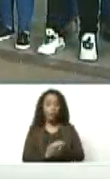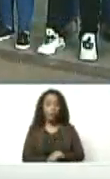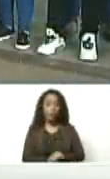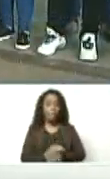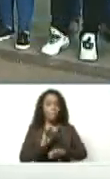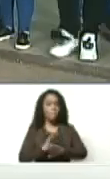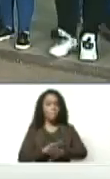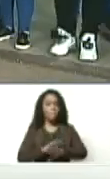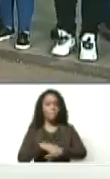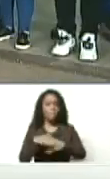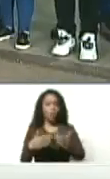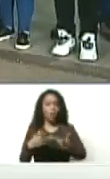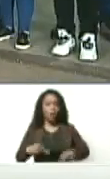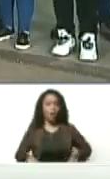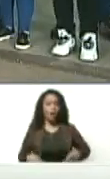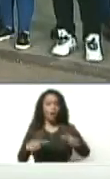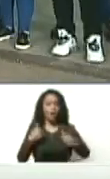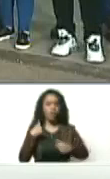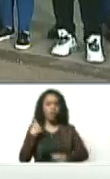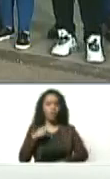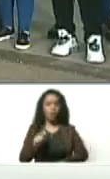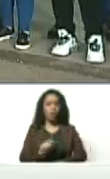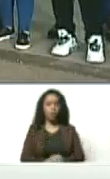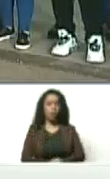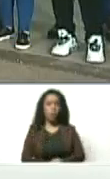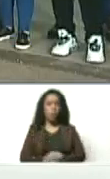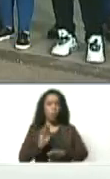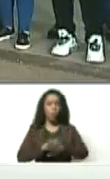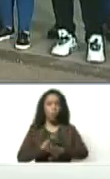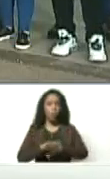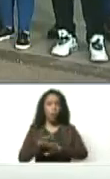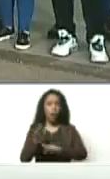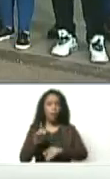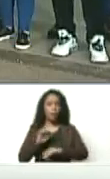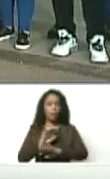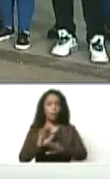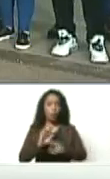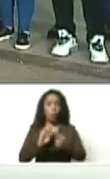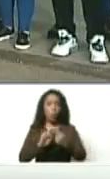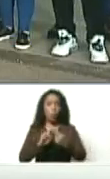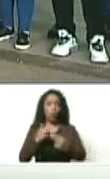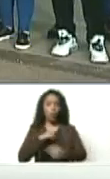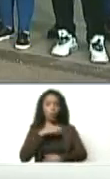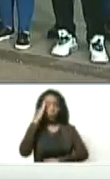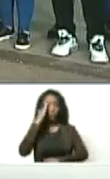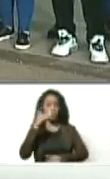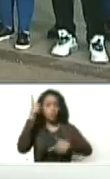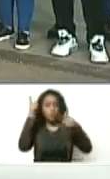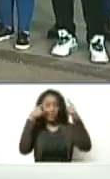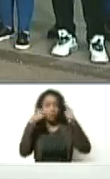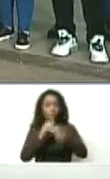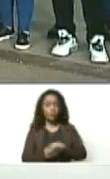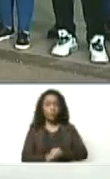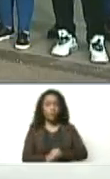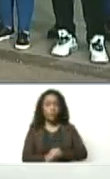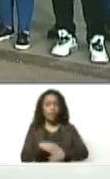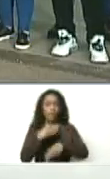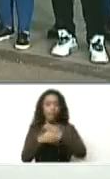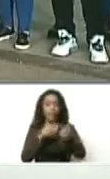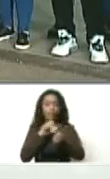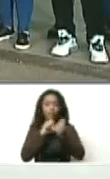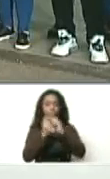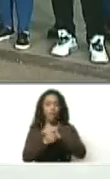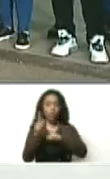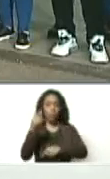por la vida que he tenido, por haber conocido a nuestro comandante Chávez y haberme convertido en